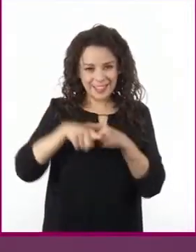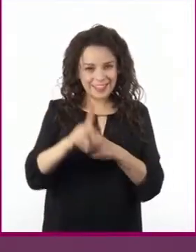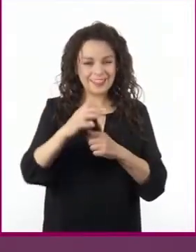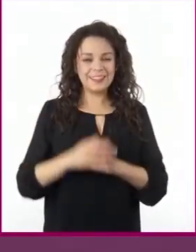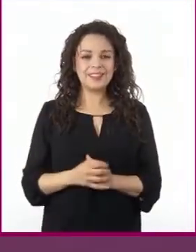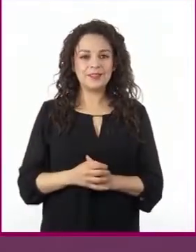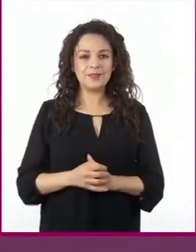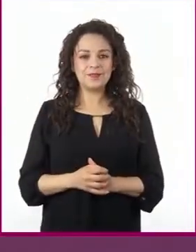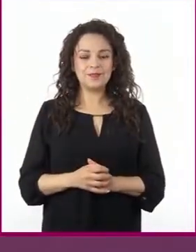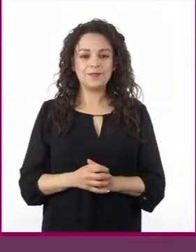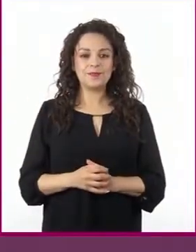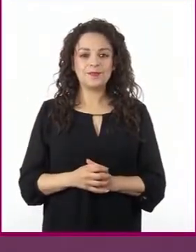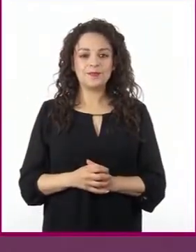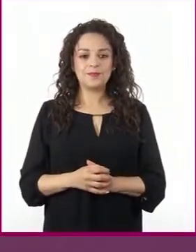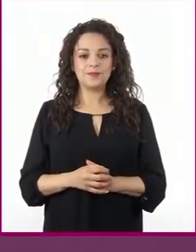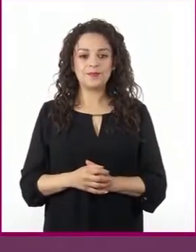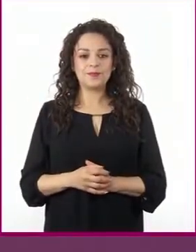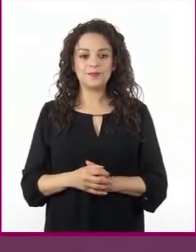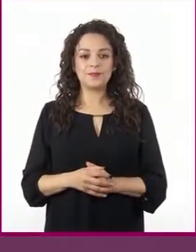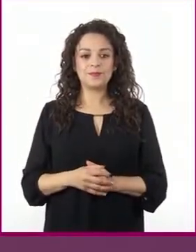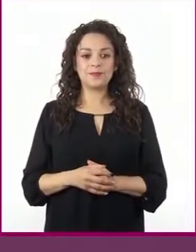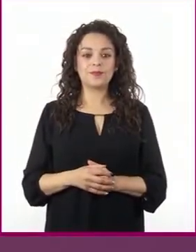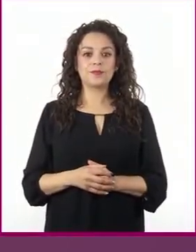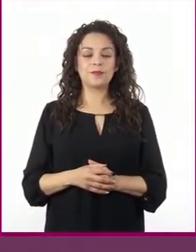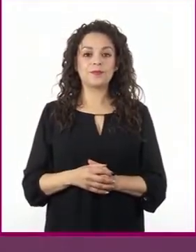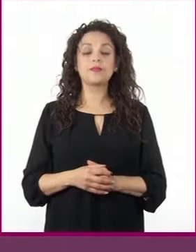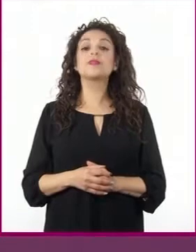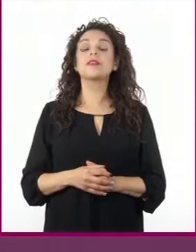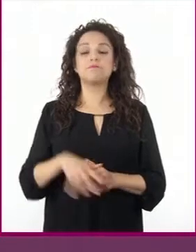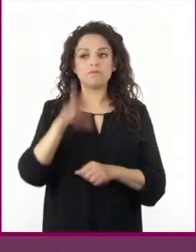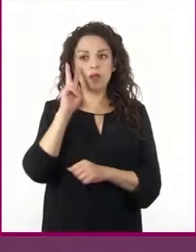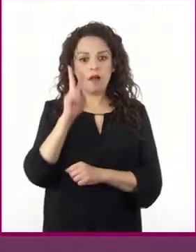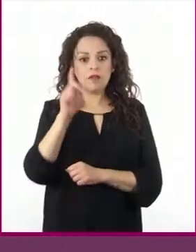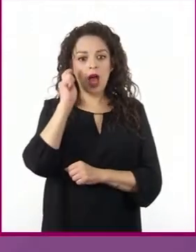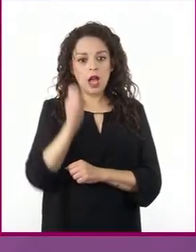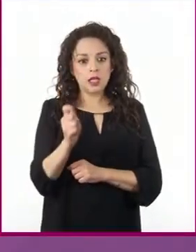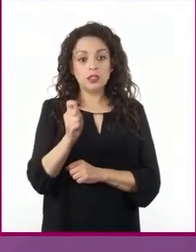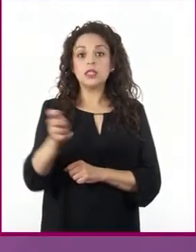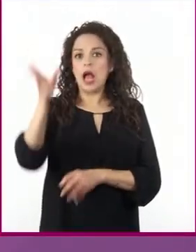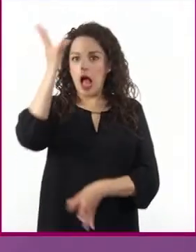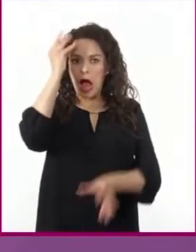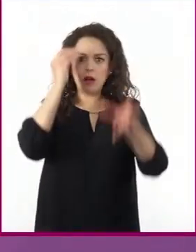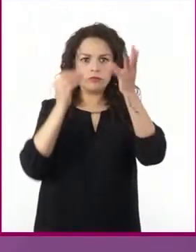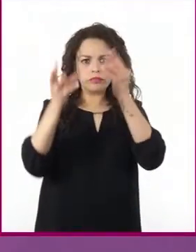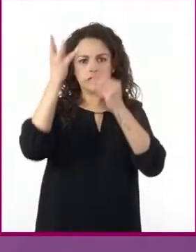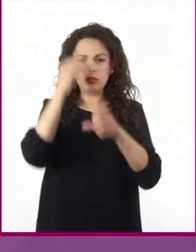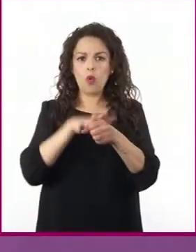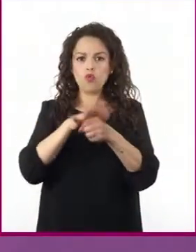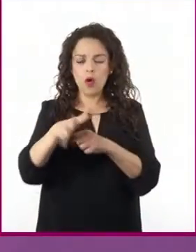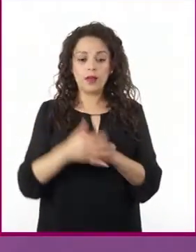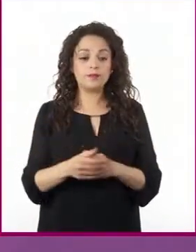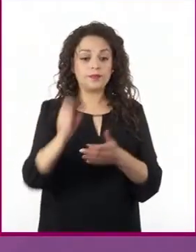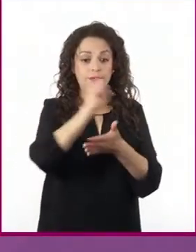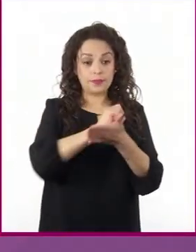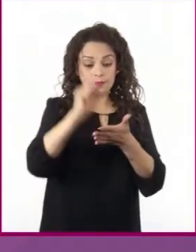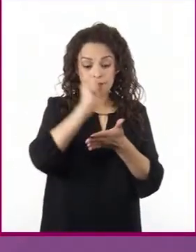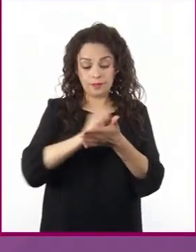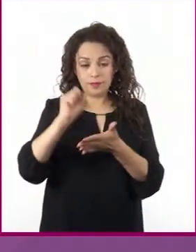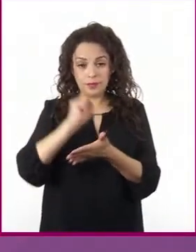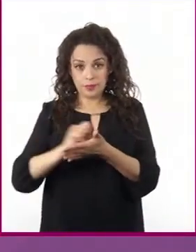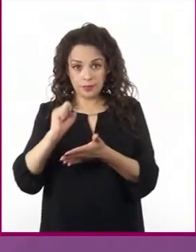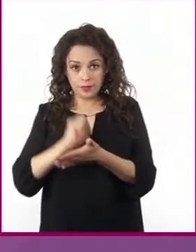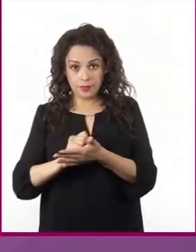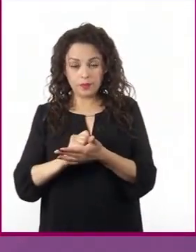¡Iniciemos! Durante esta sesión abordaremos el aprendizaje esperado. Escribe un texto biográfico con